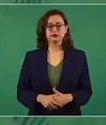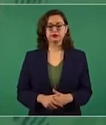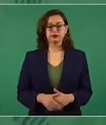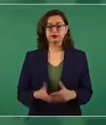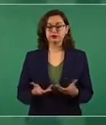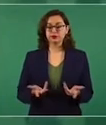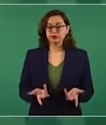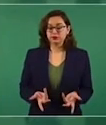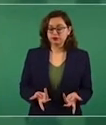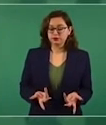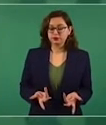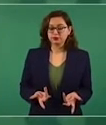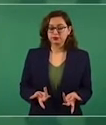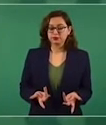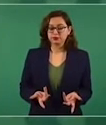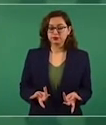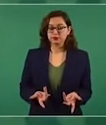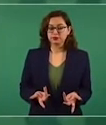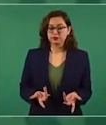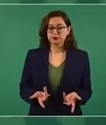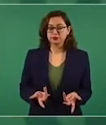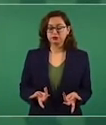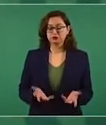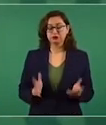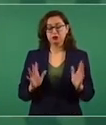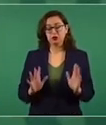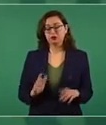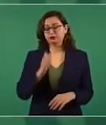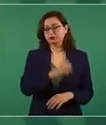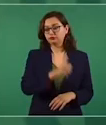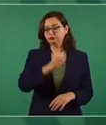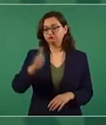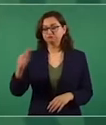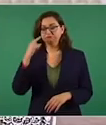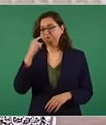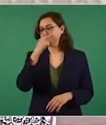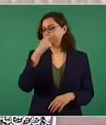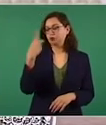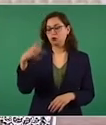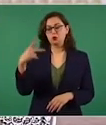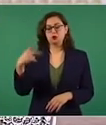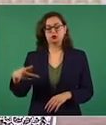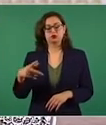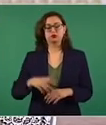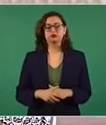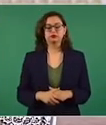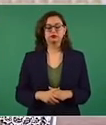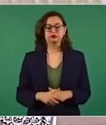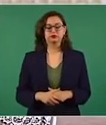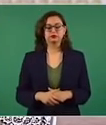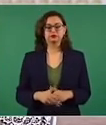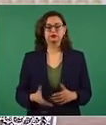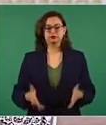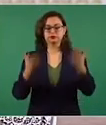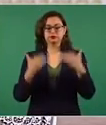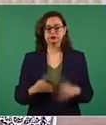Entonces, que cada quien asuma su responsabilidad. Y acerca de la